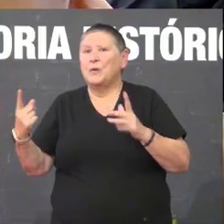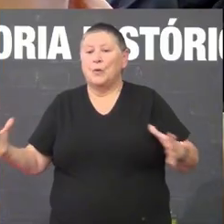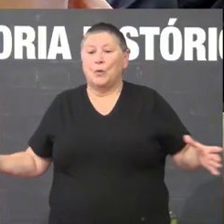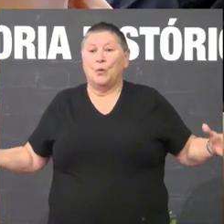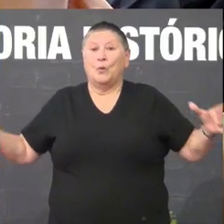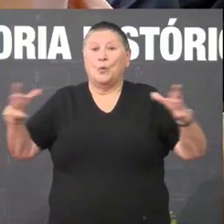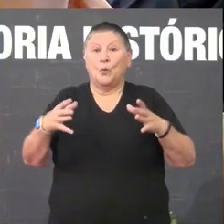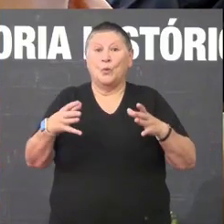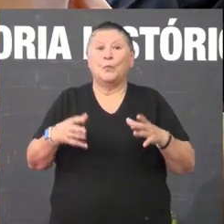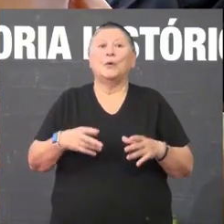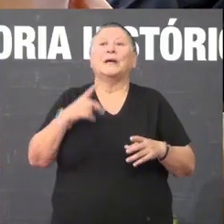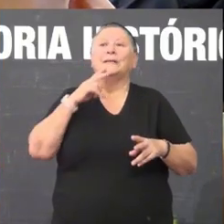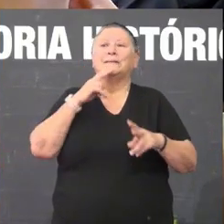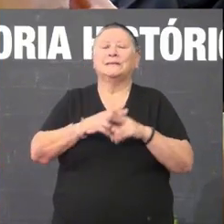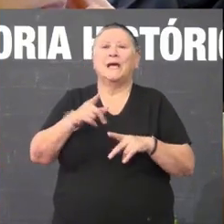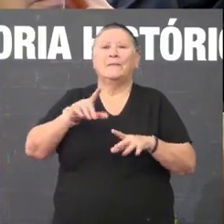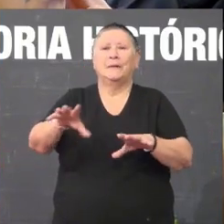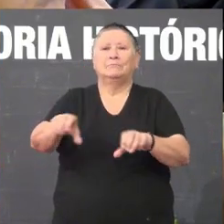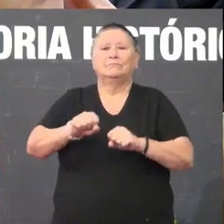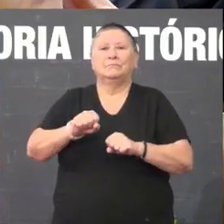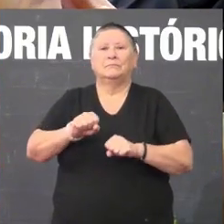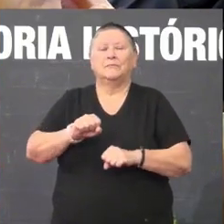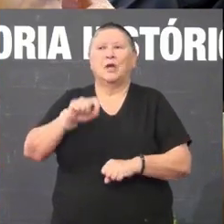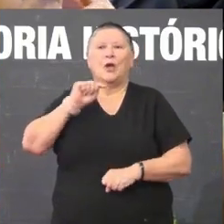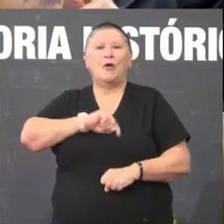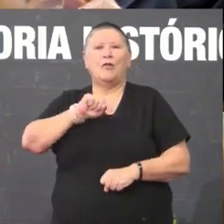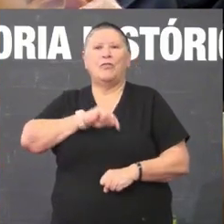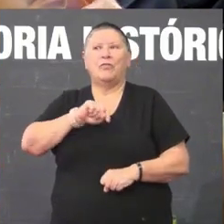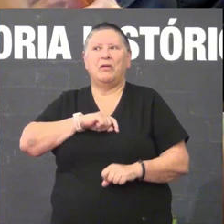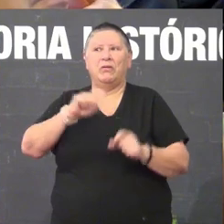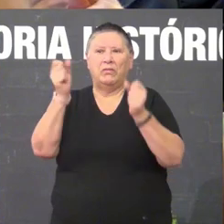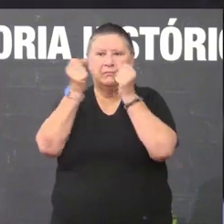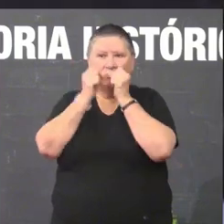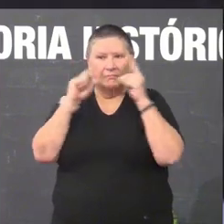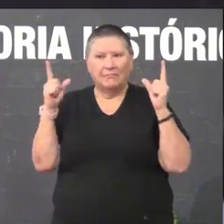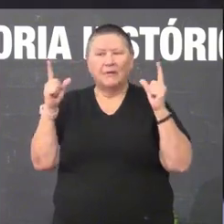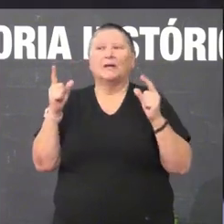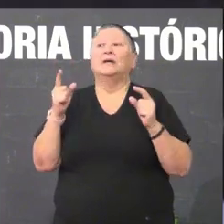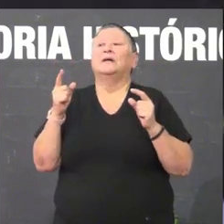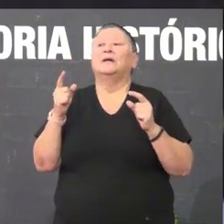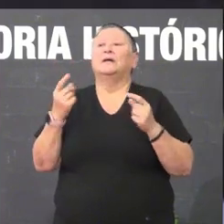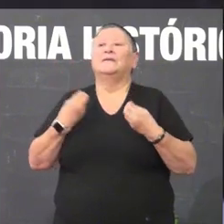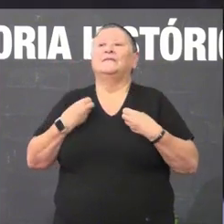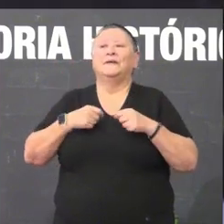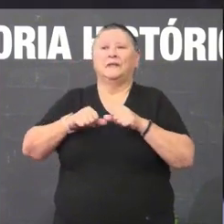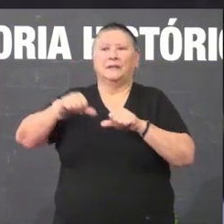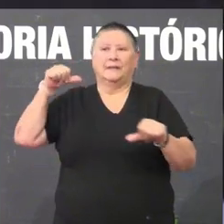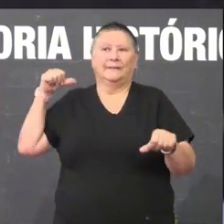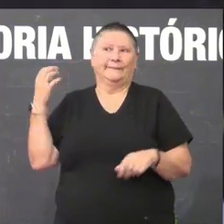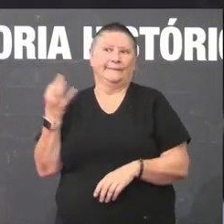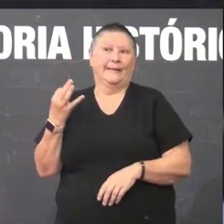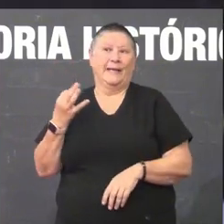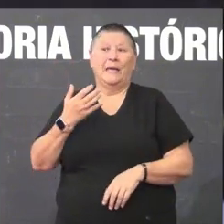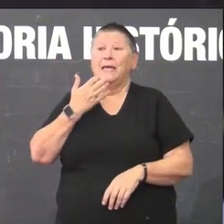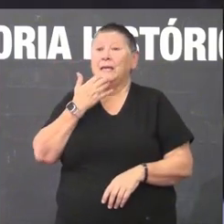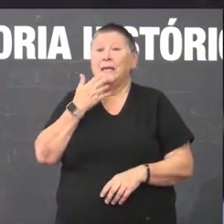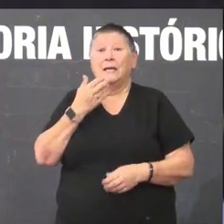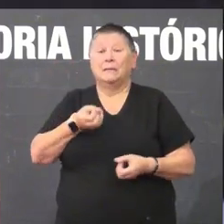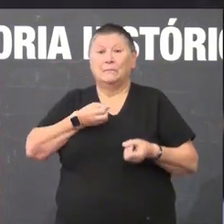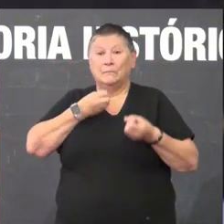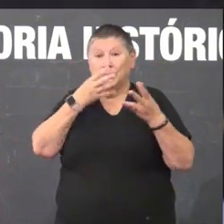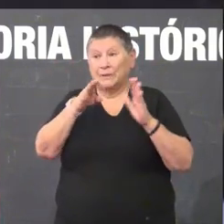ocurre esa toma de conciencia y uno puede darse cuenta de lo que ha vivido Porque si cuando falta ese relato